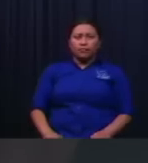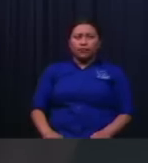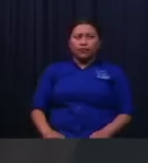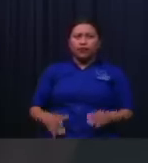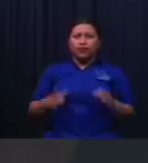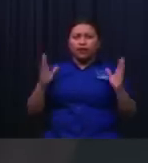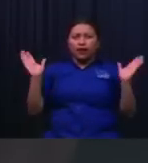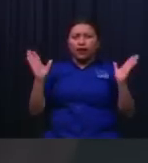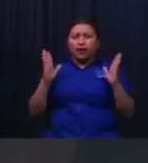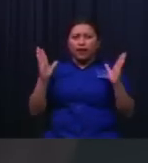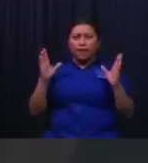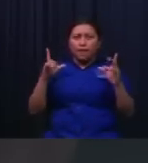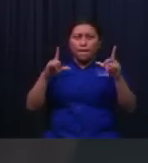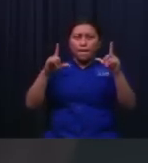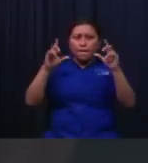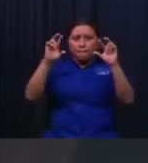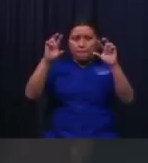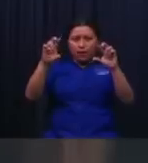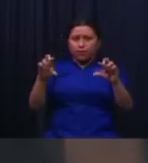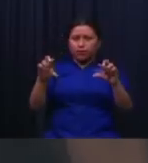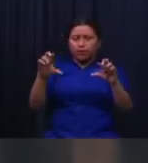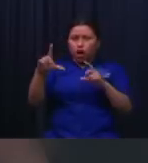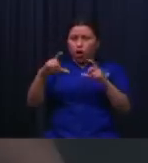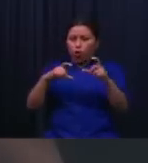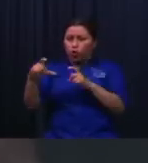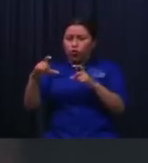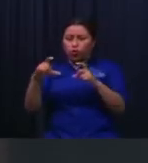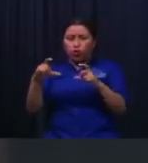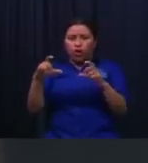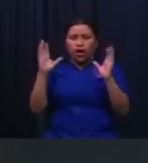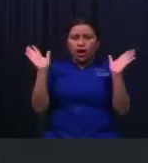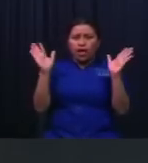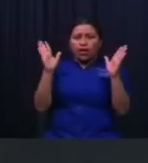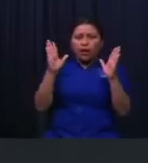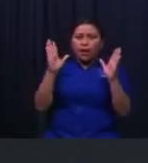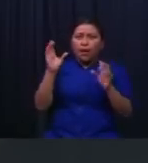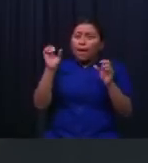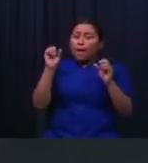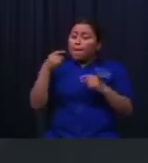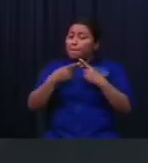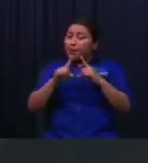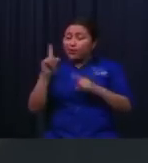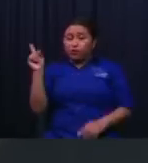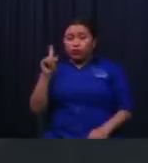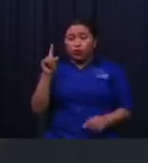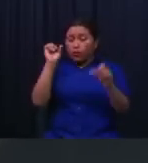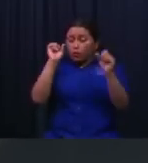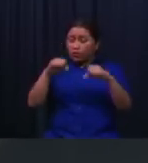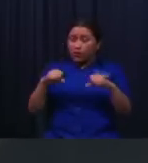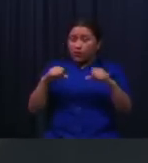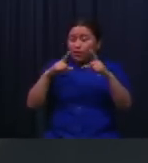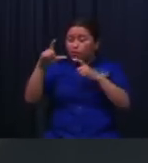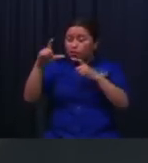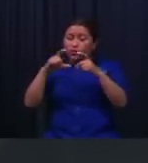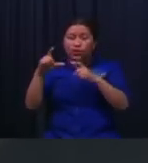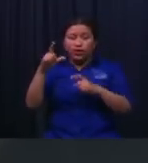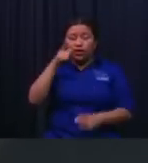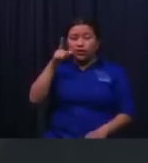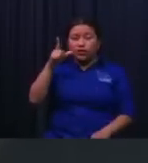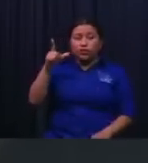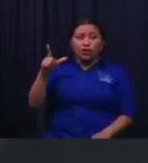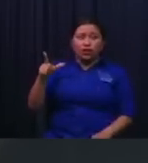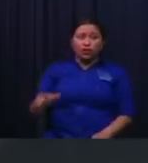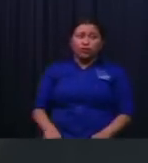marinos. Verso 8. Pero no hay hombre capaz de domar la lengua, mal, incansable, repleta de veneno